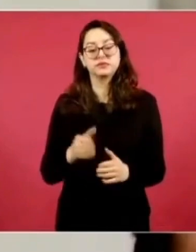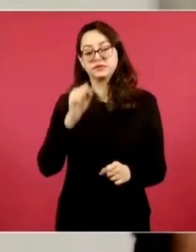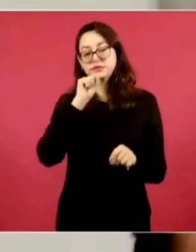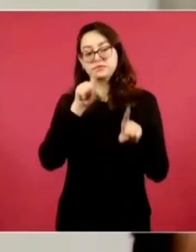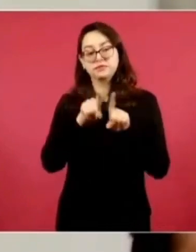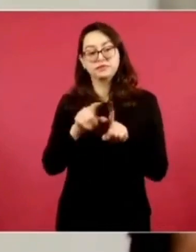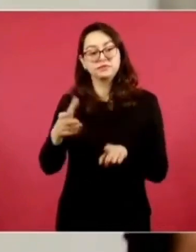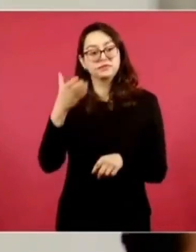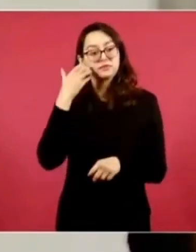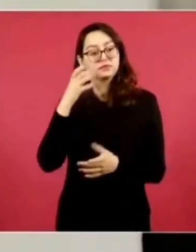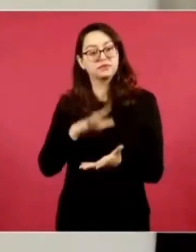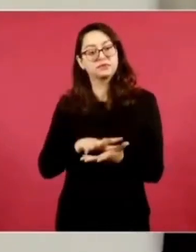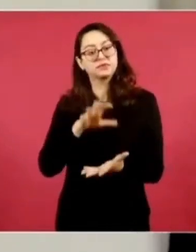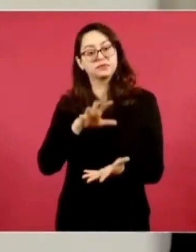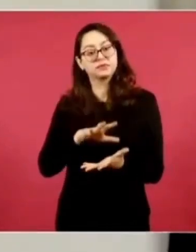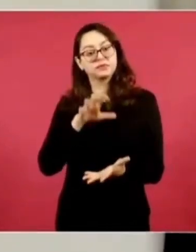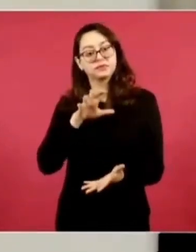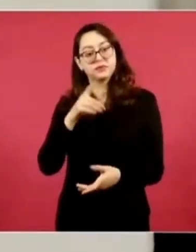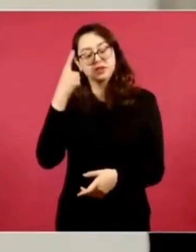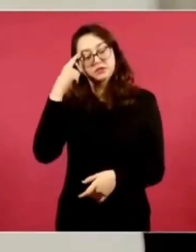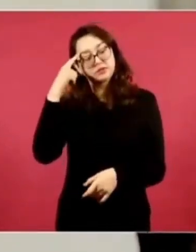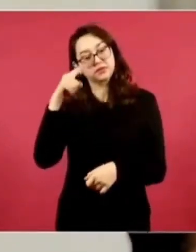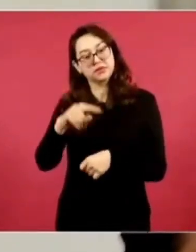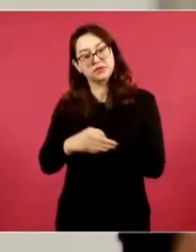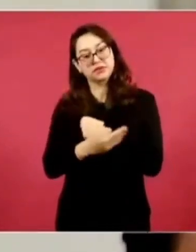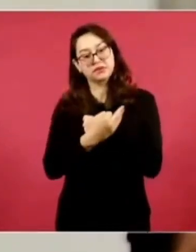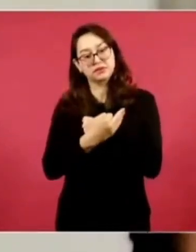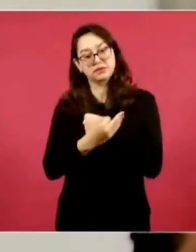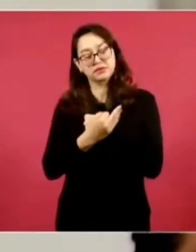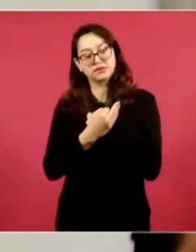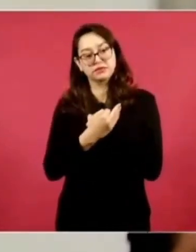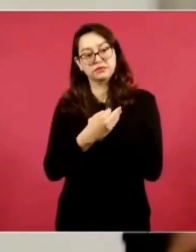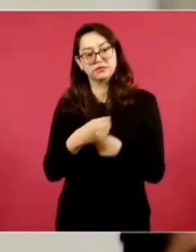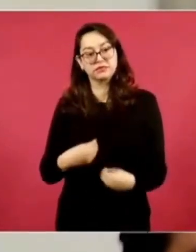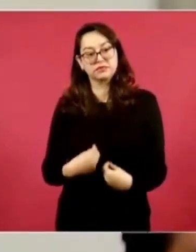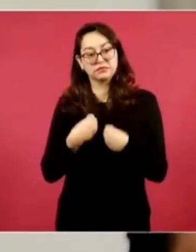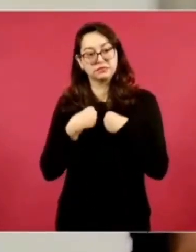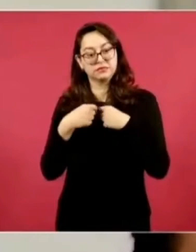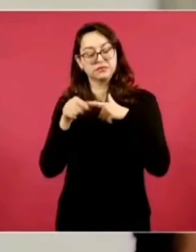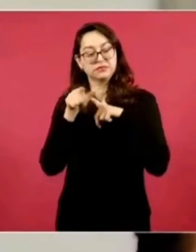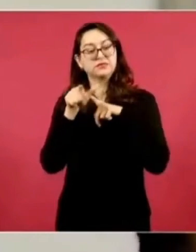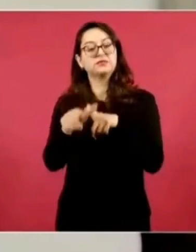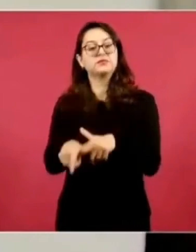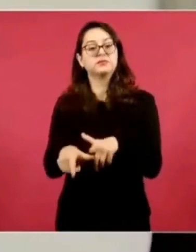porque es la manera en que yo encuentro de defenderme y de mantenerme viva.